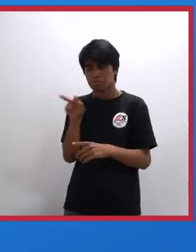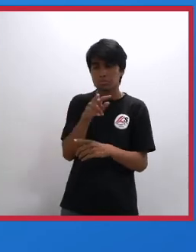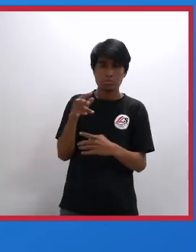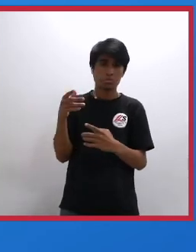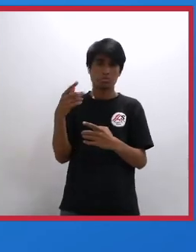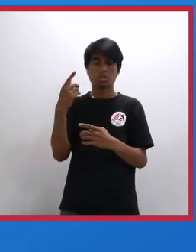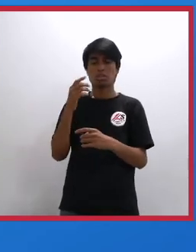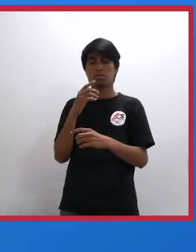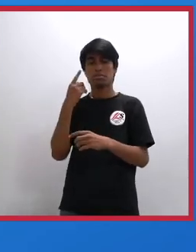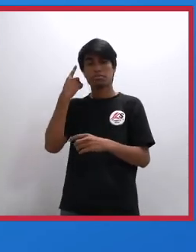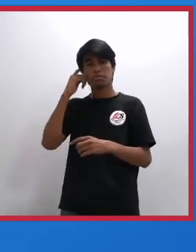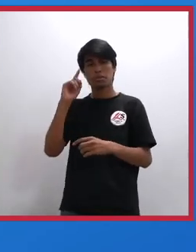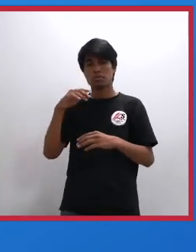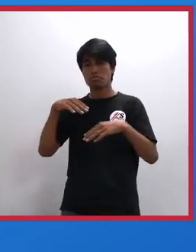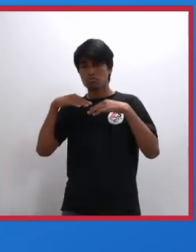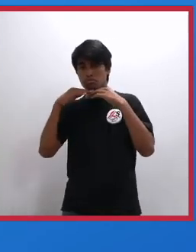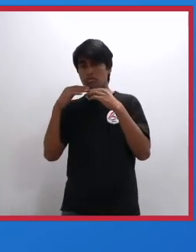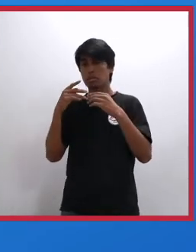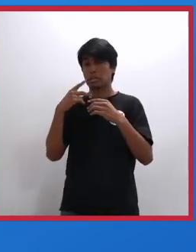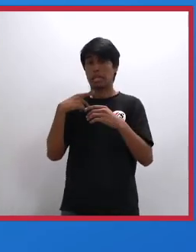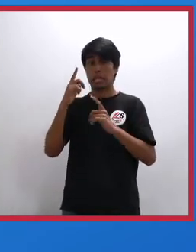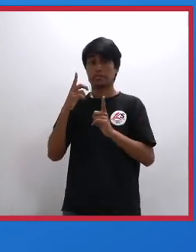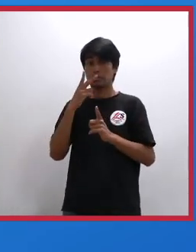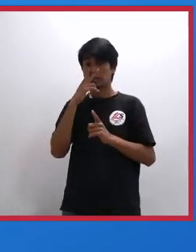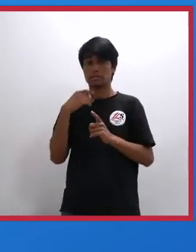están participando en algún proyecto